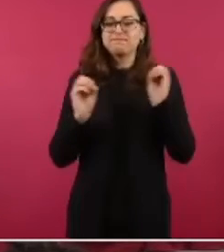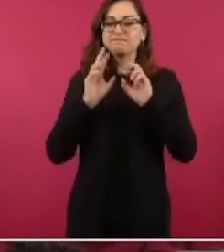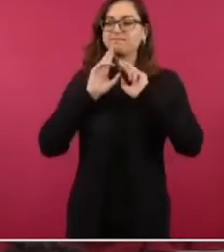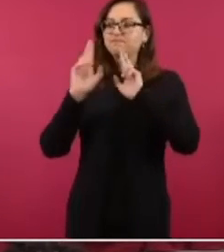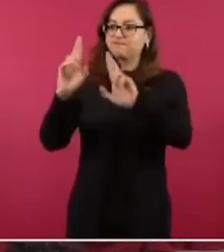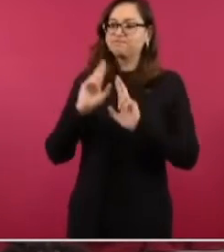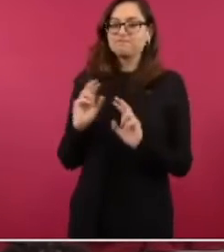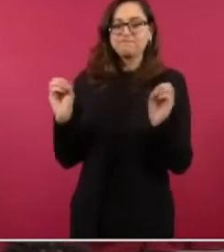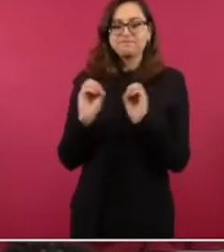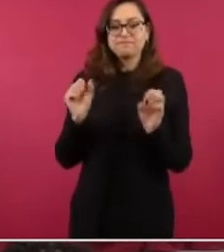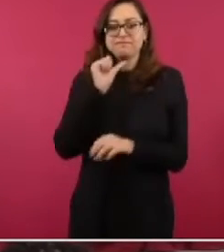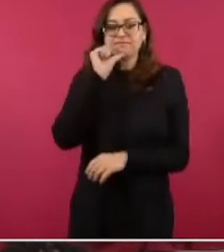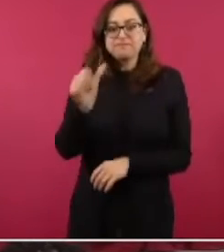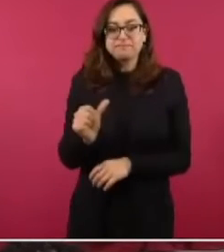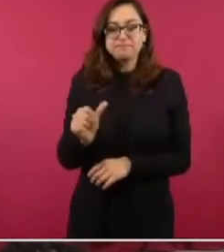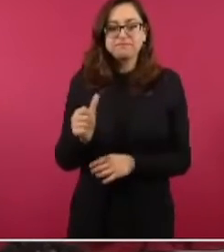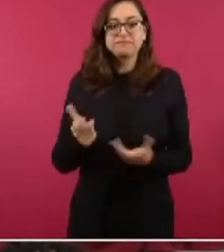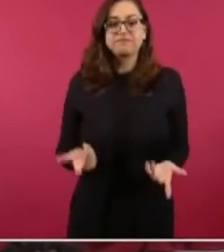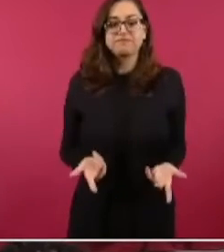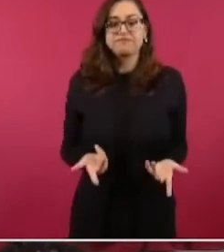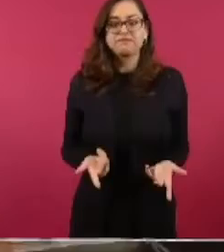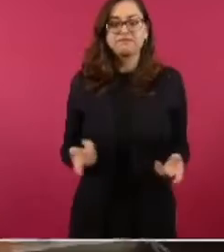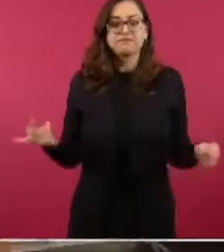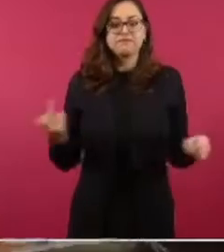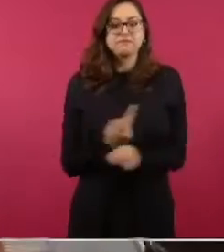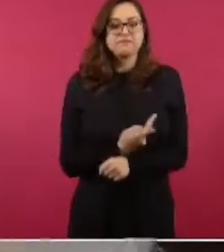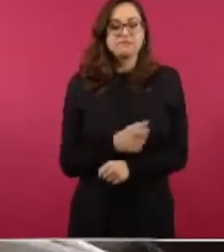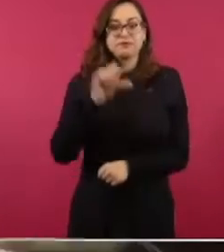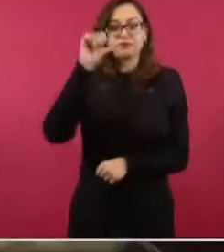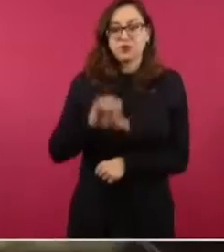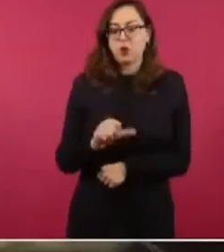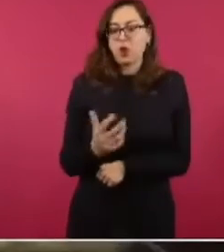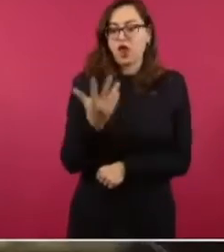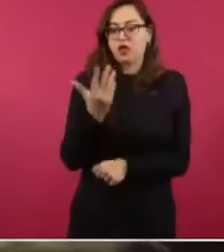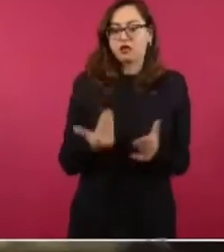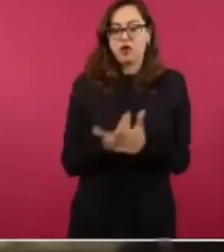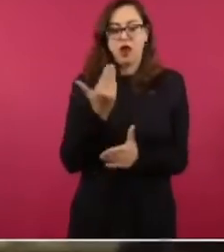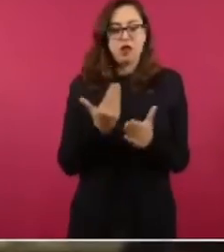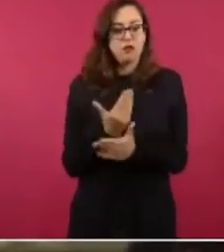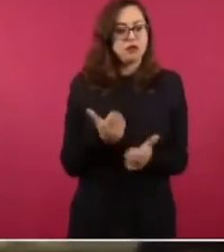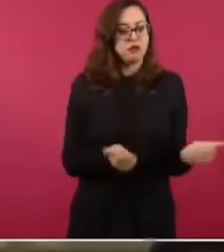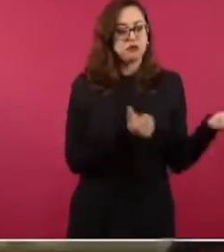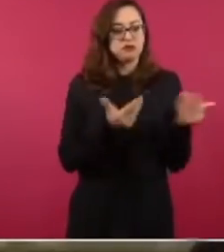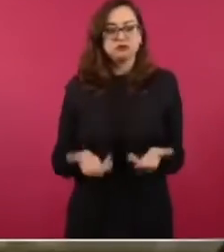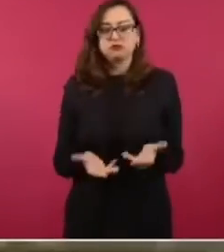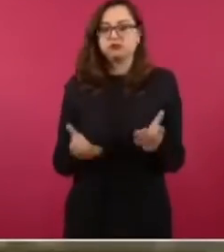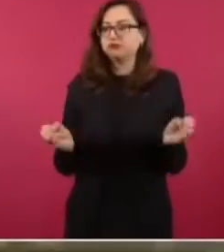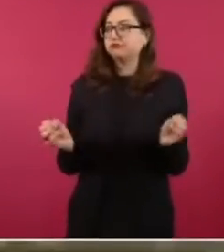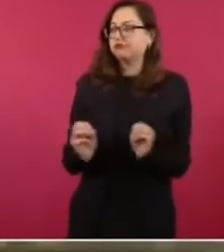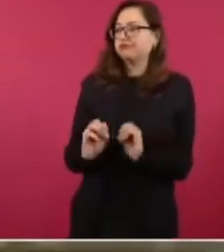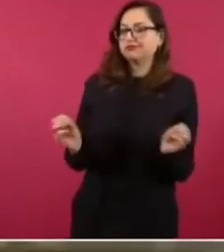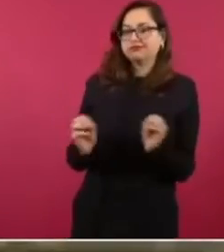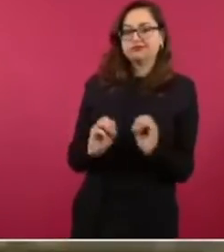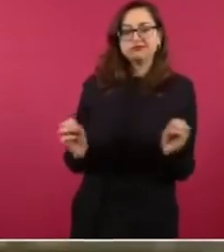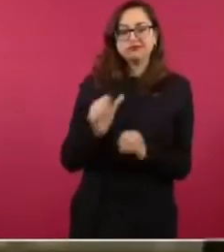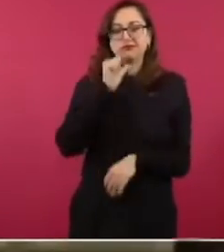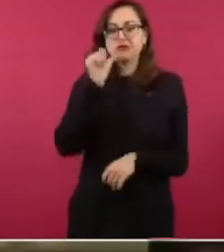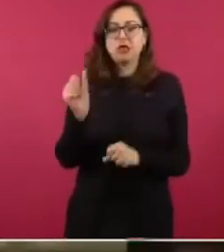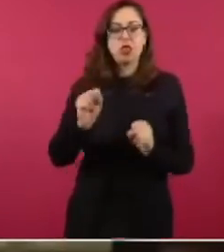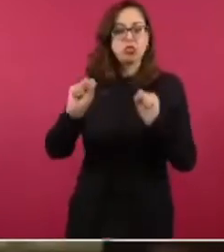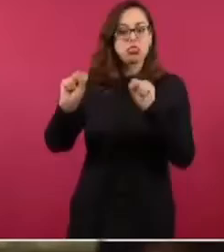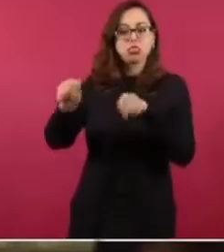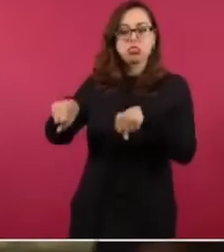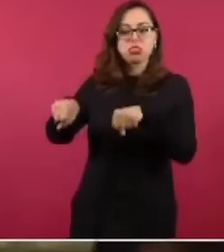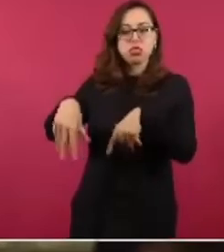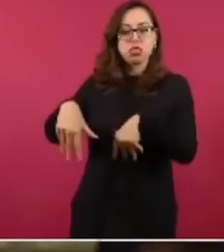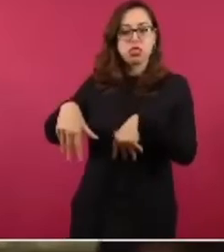momento. Le comento, llegaron a las 5 de la mañana y pues no había nada. En realidad, estos camiones los abandonaron afuera de la